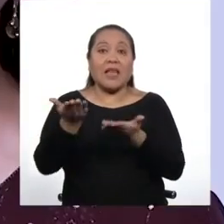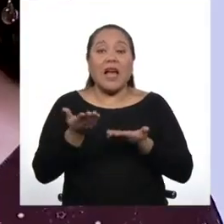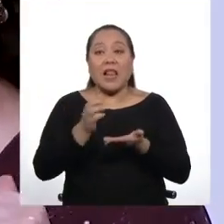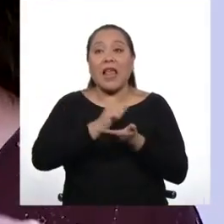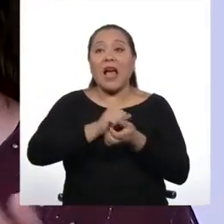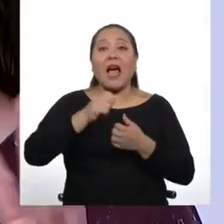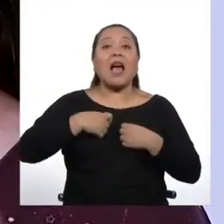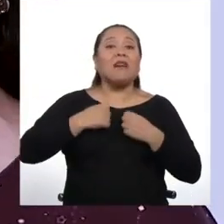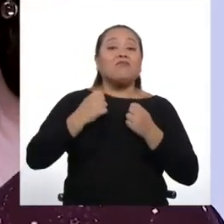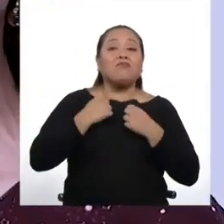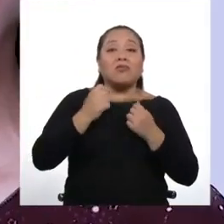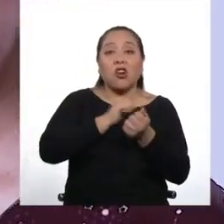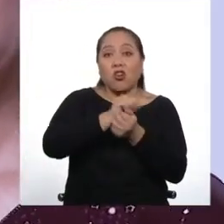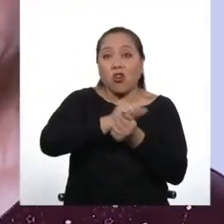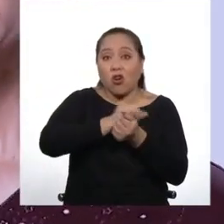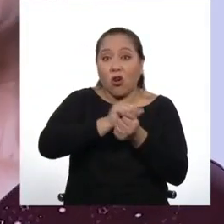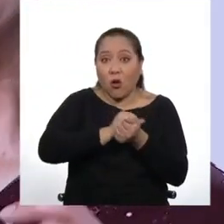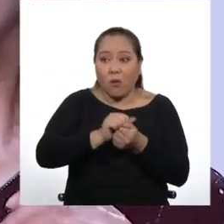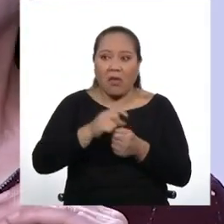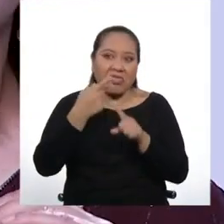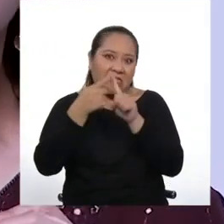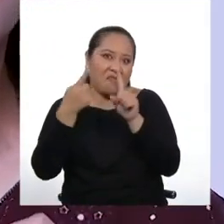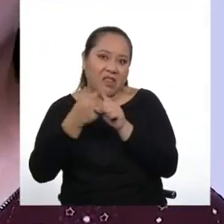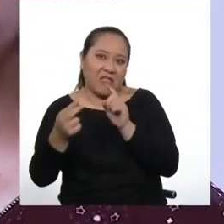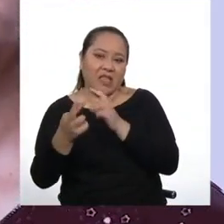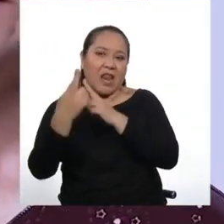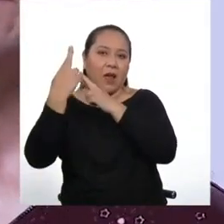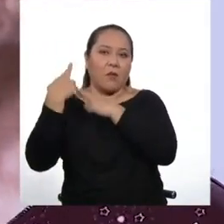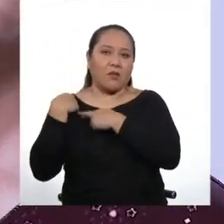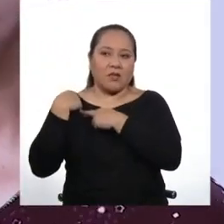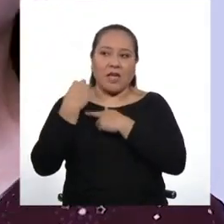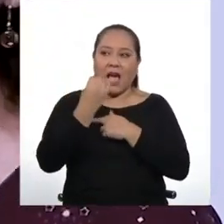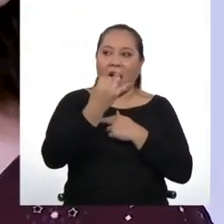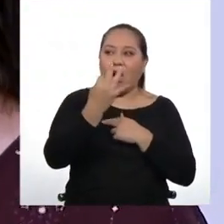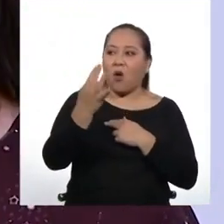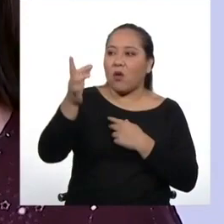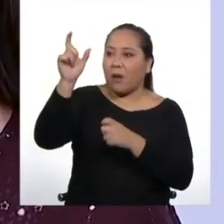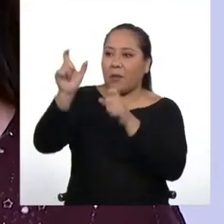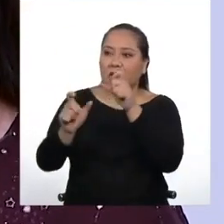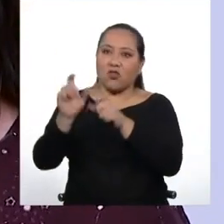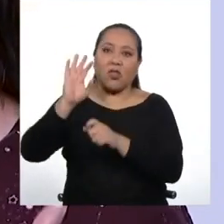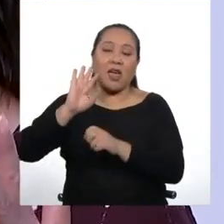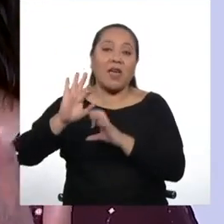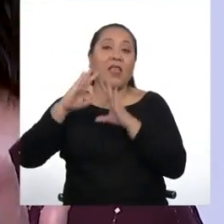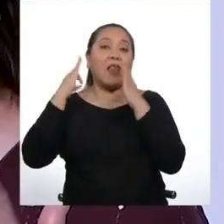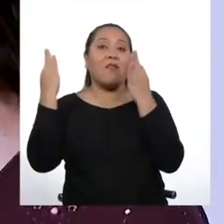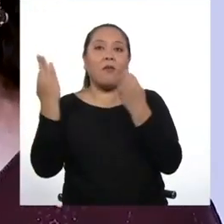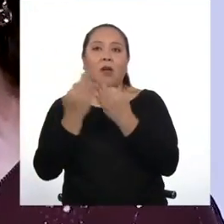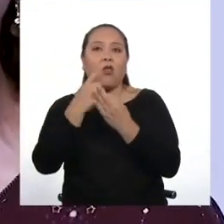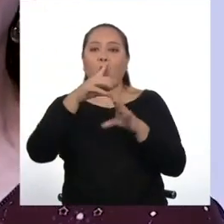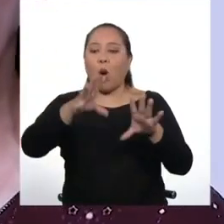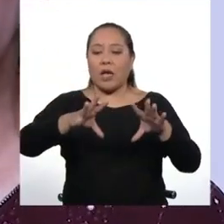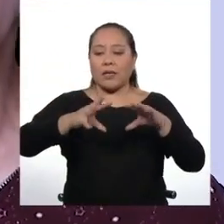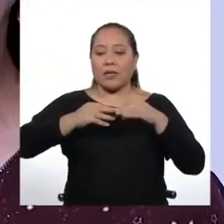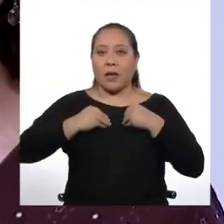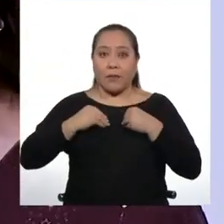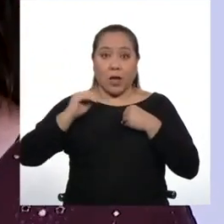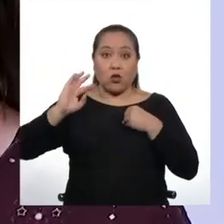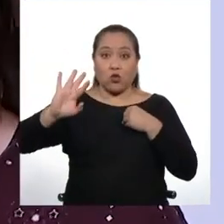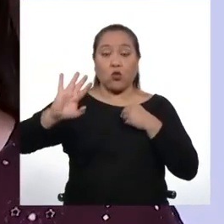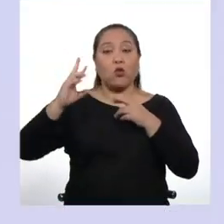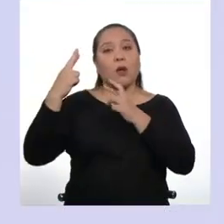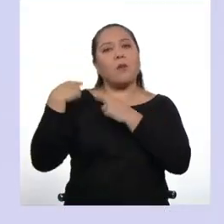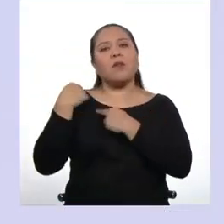ropa, entre otras obligaciones. Si alguno de los miembros de nuestra familia no asume su tarea,